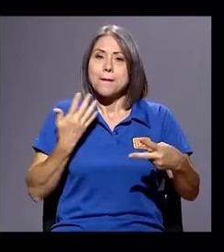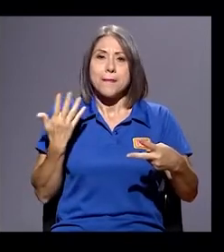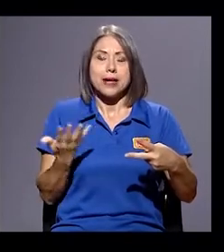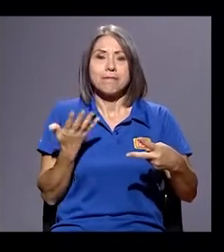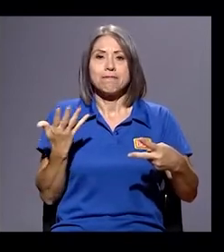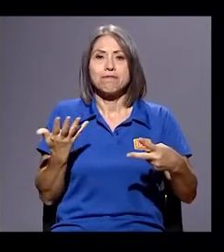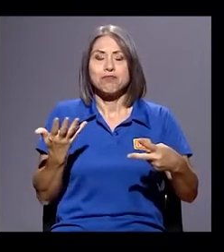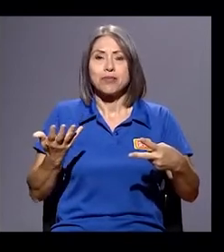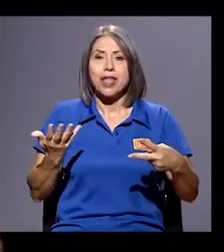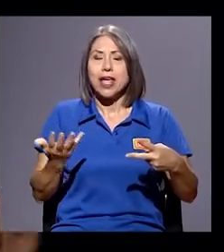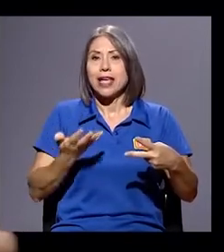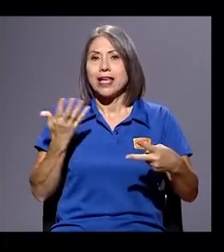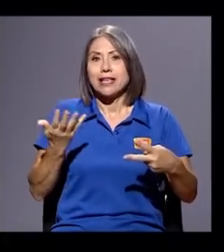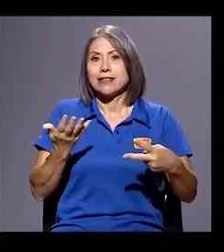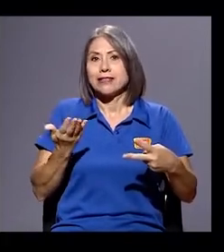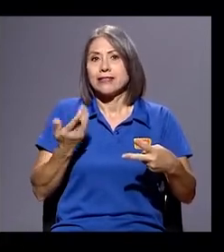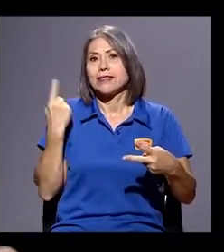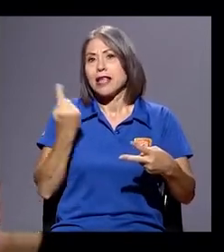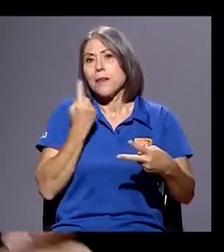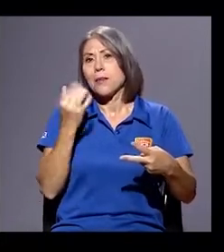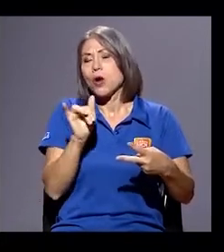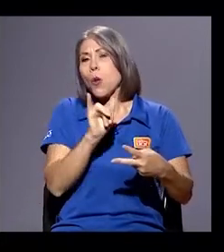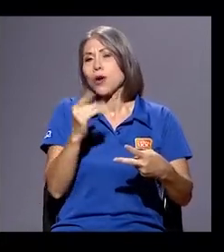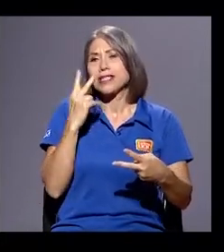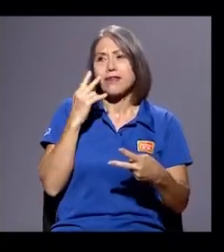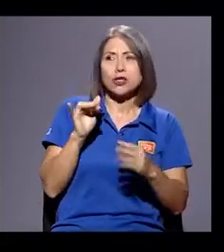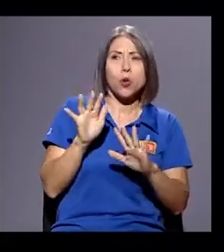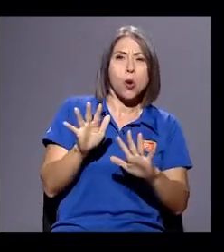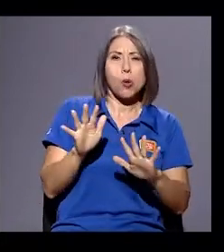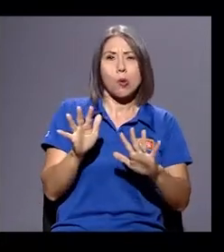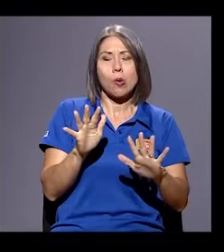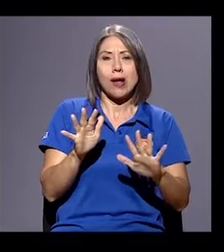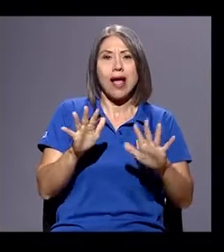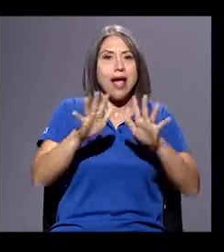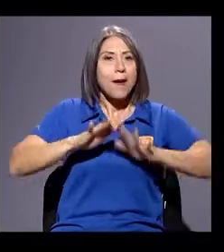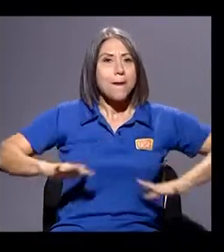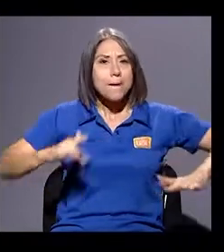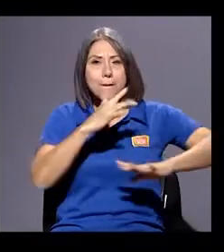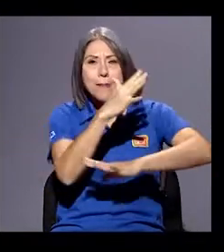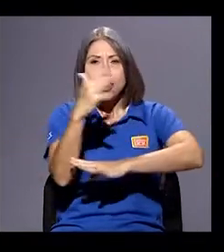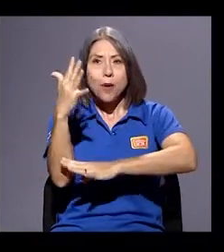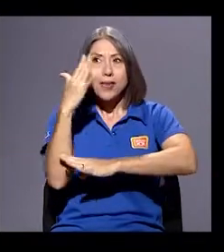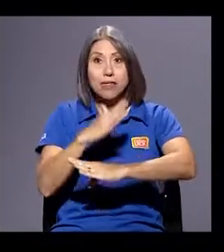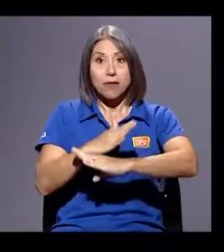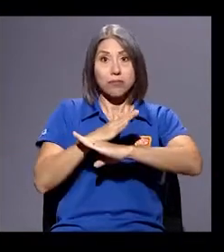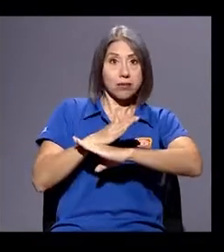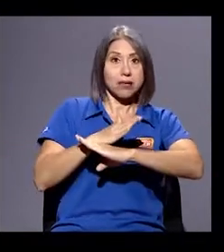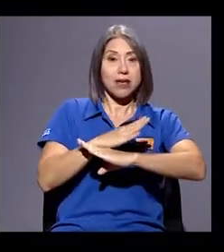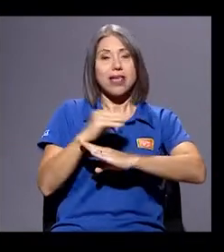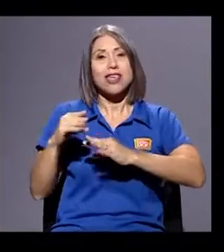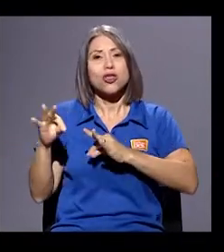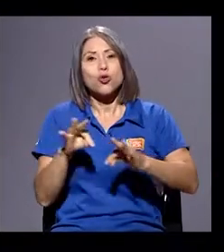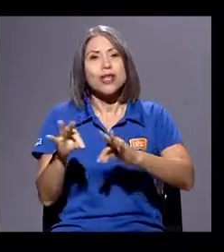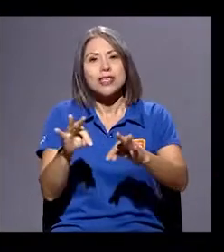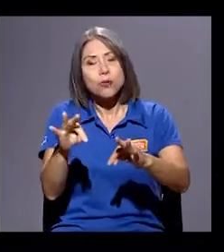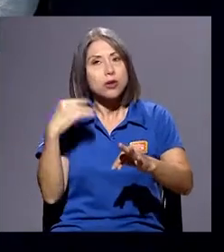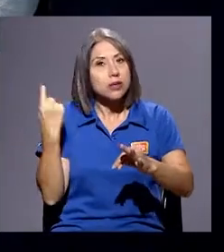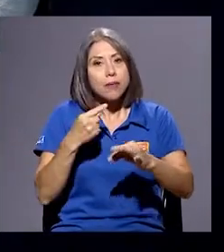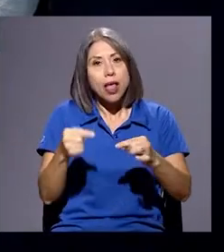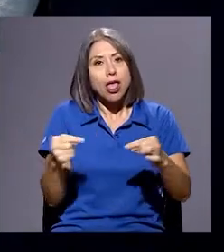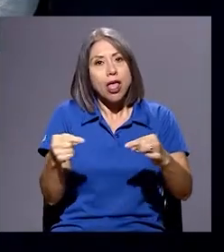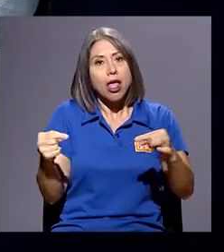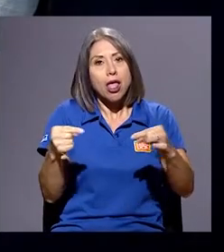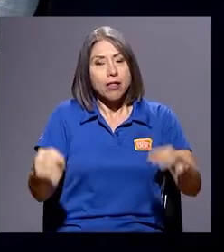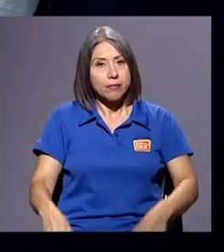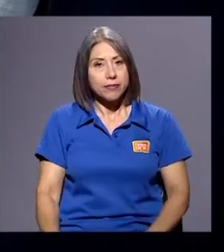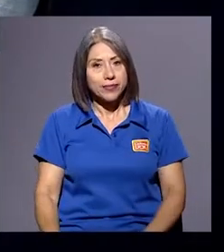tal vez puesto en modo tiranía, que es medio ambiente y turismo. ¿Cómo tienen conflictos constantemente? Sí,